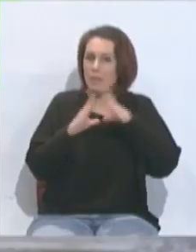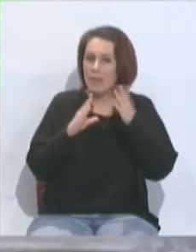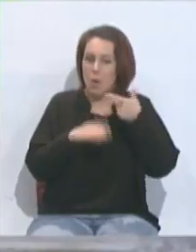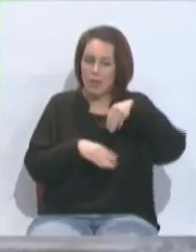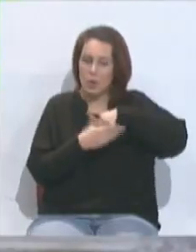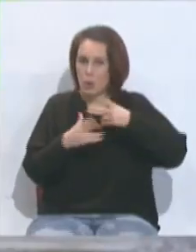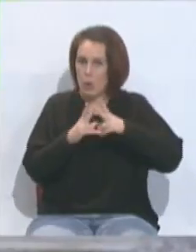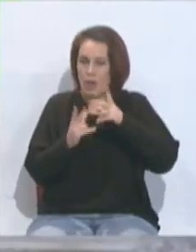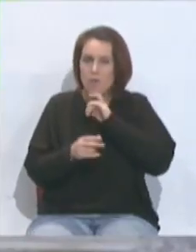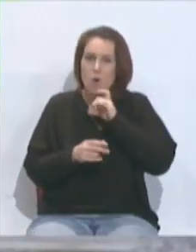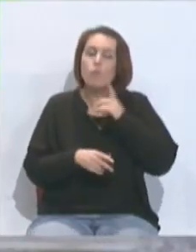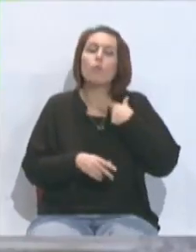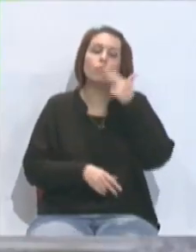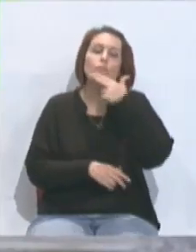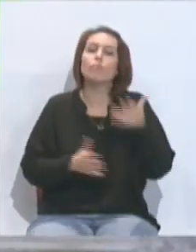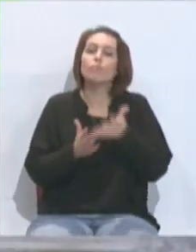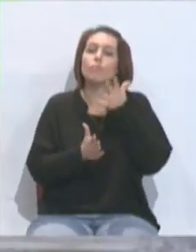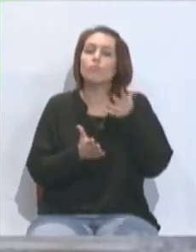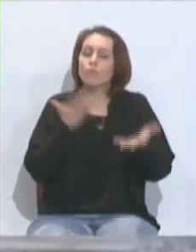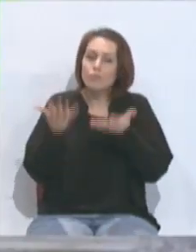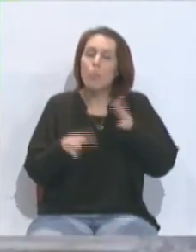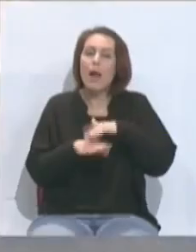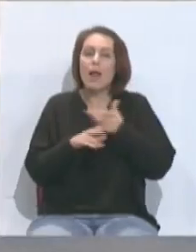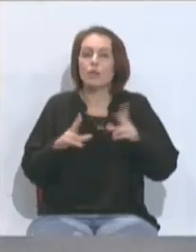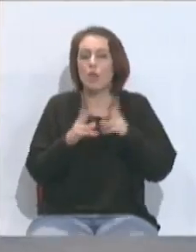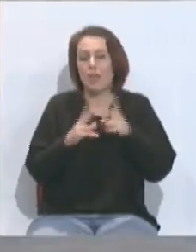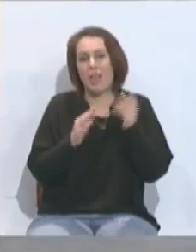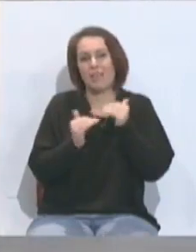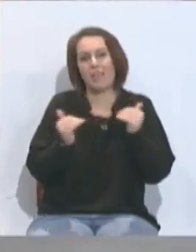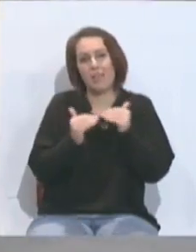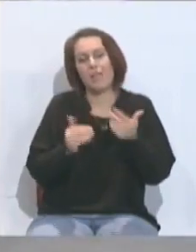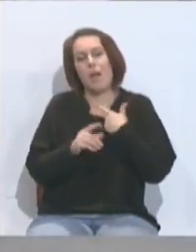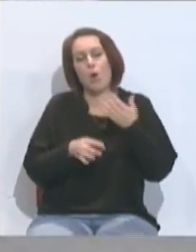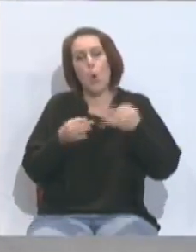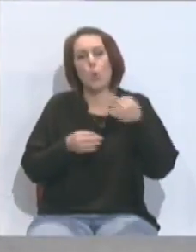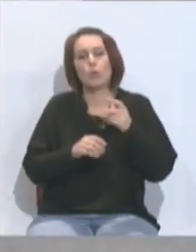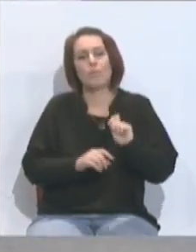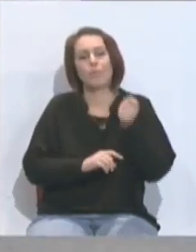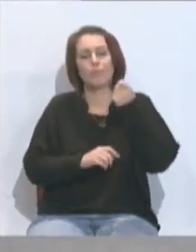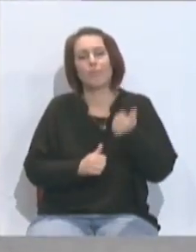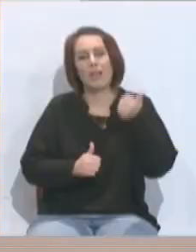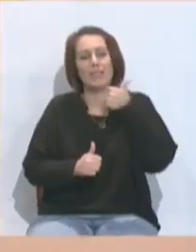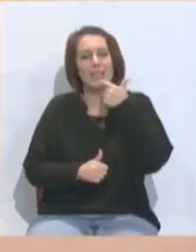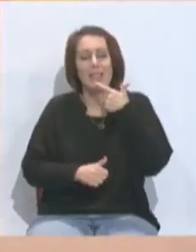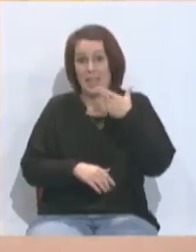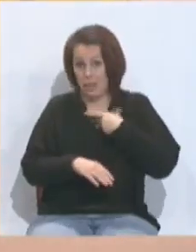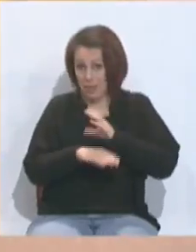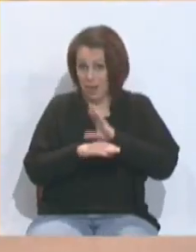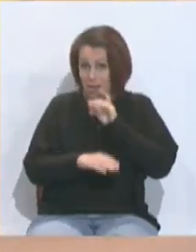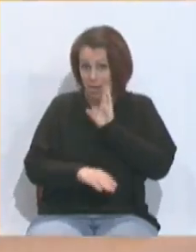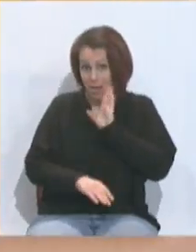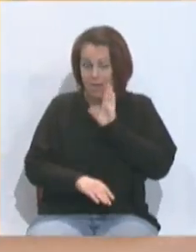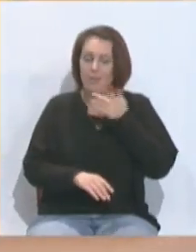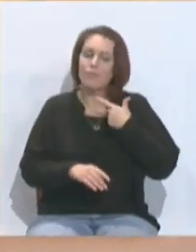sociedad y fomentar el compromiso para conseguir una sociedad más equitativa y justa, según ha indicado la edil. Se realizarán